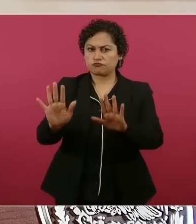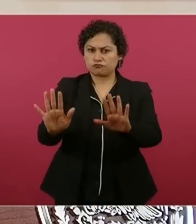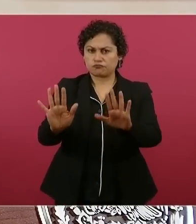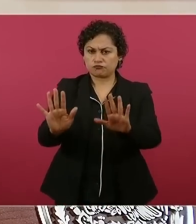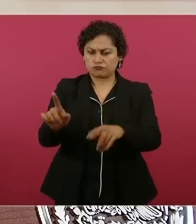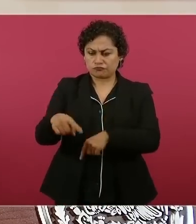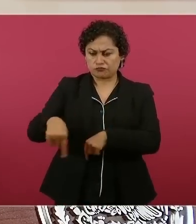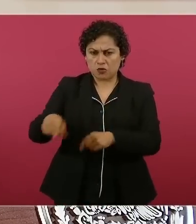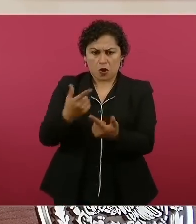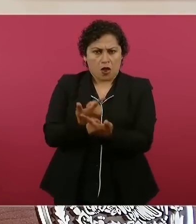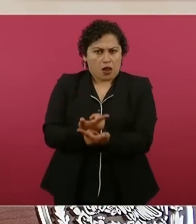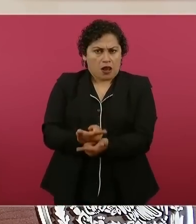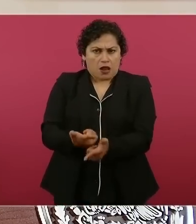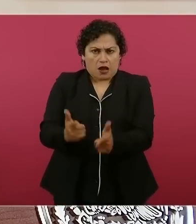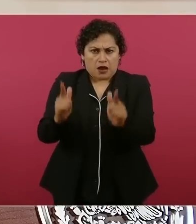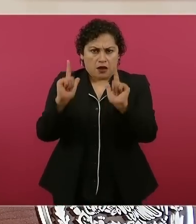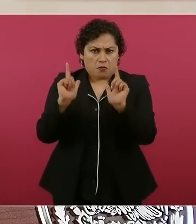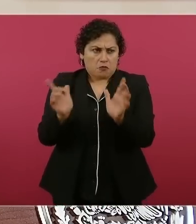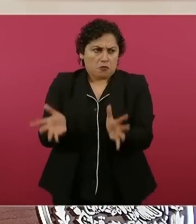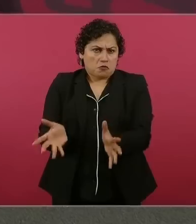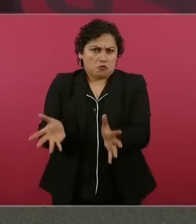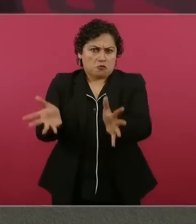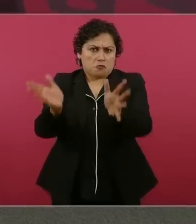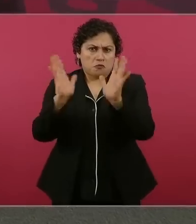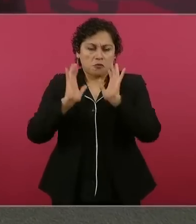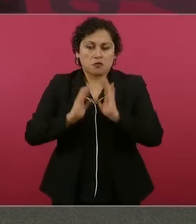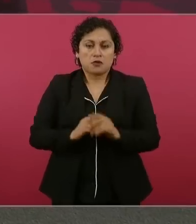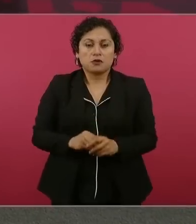Son libres, pero no dejan